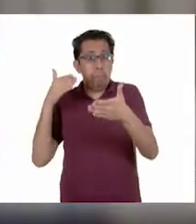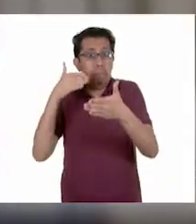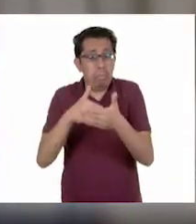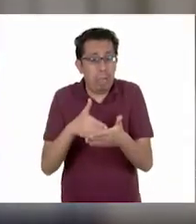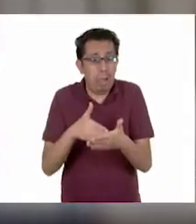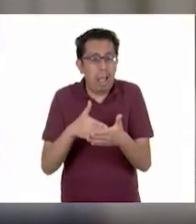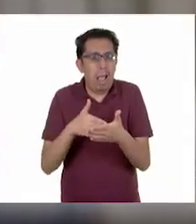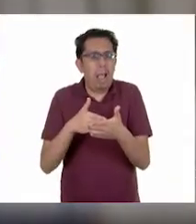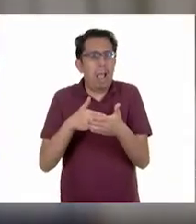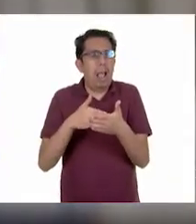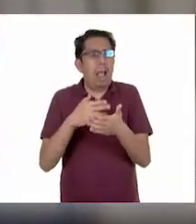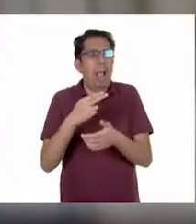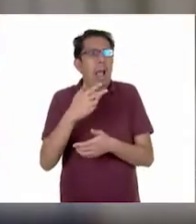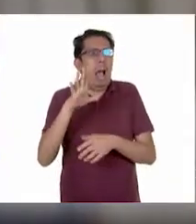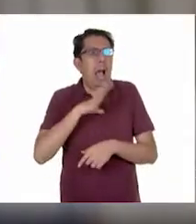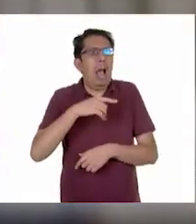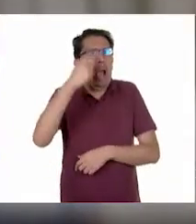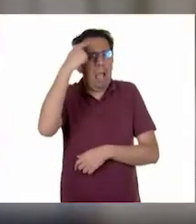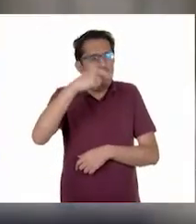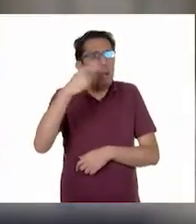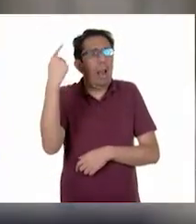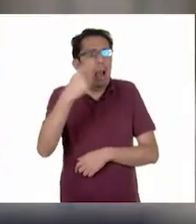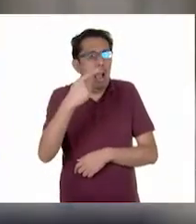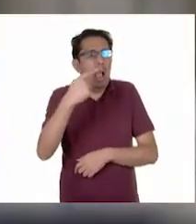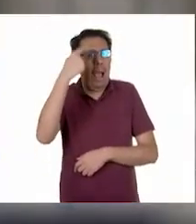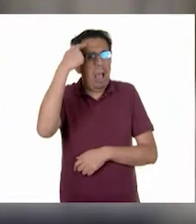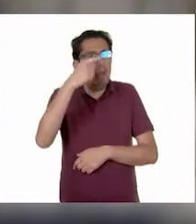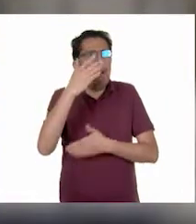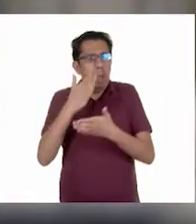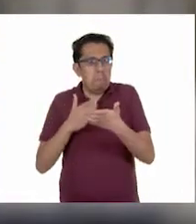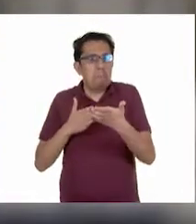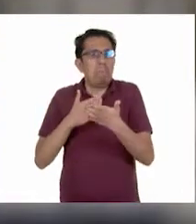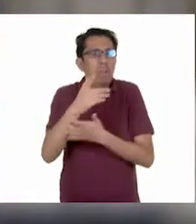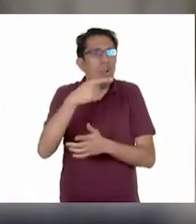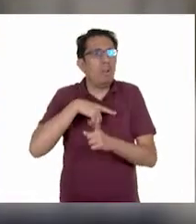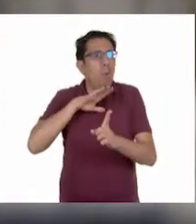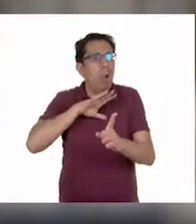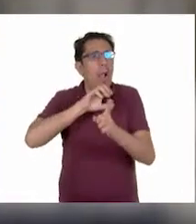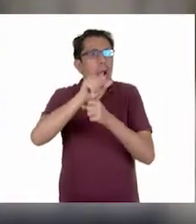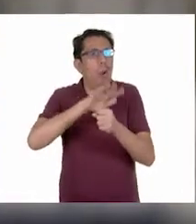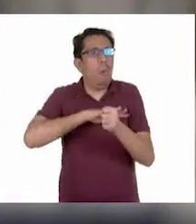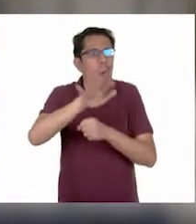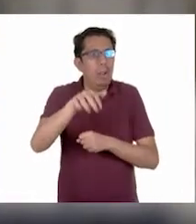límites solamente se crearon para marcar la distancia hasta donde tú quieres llegar.